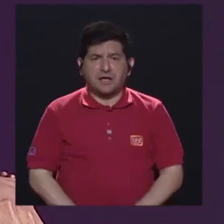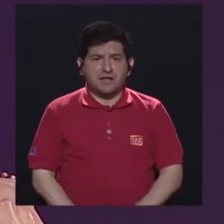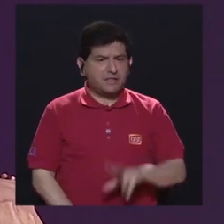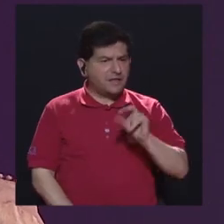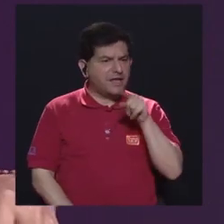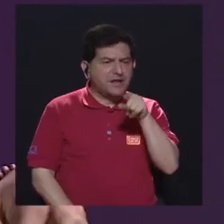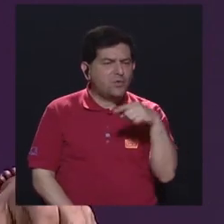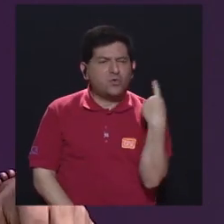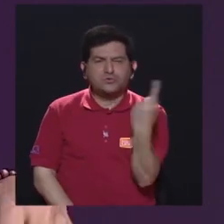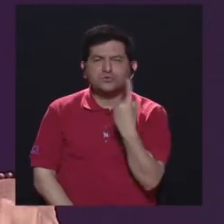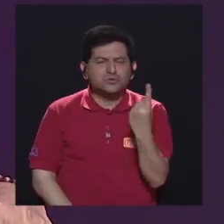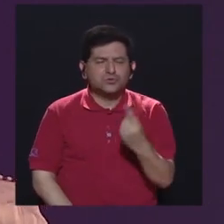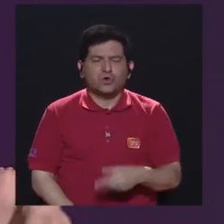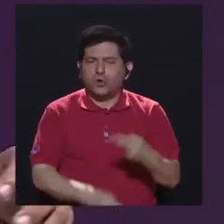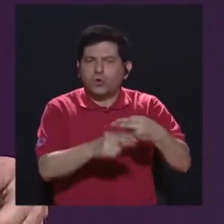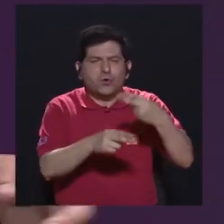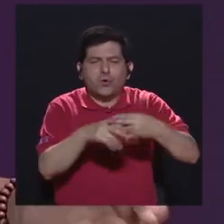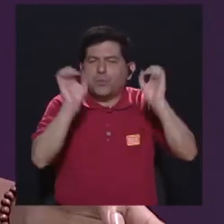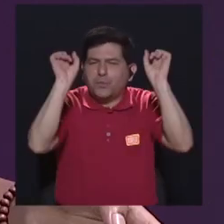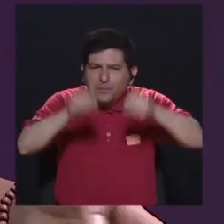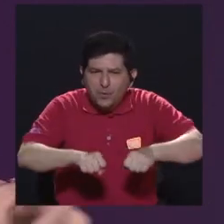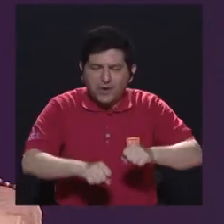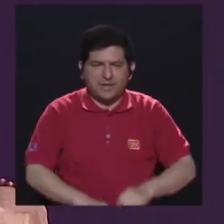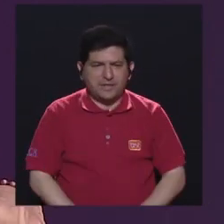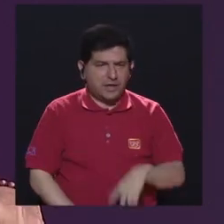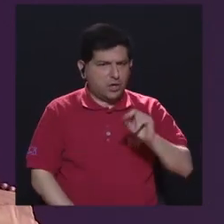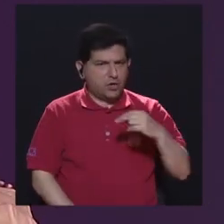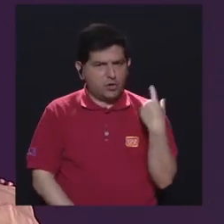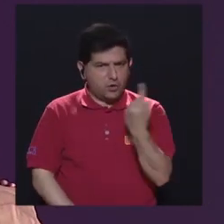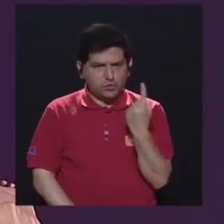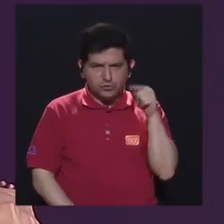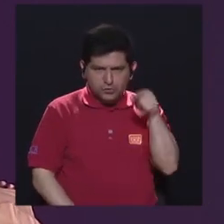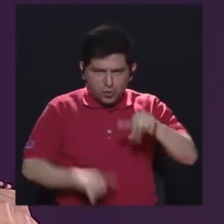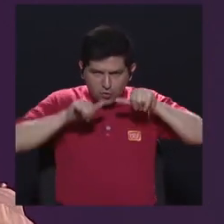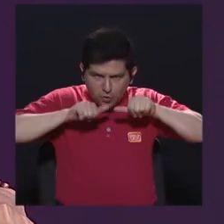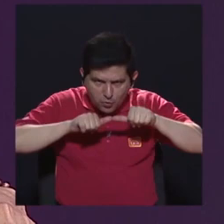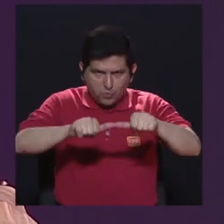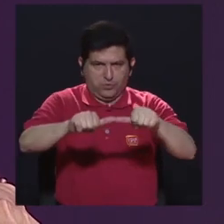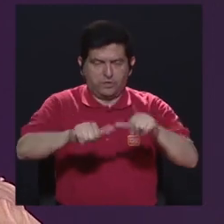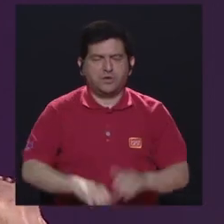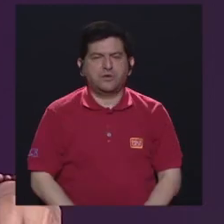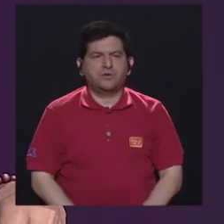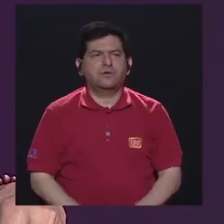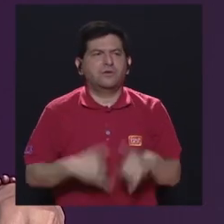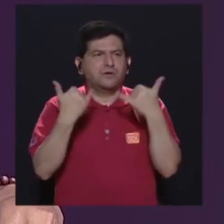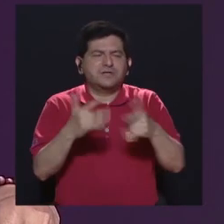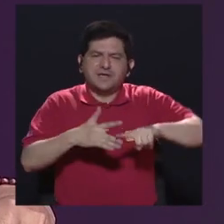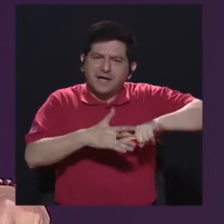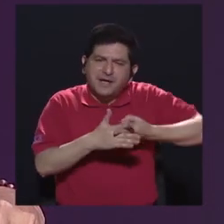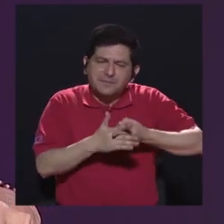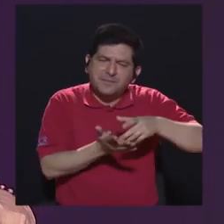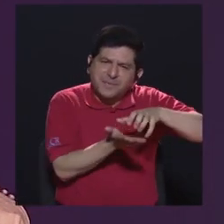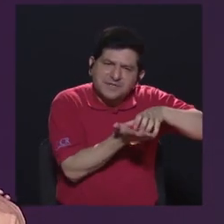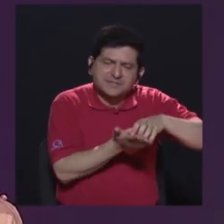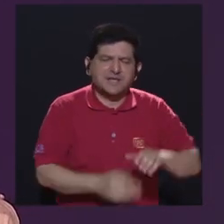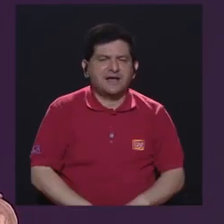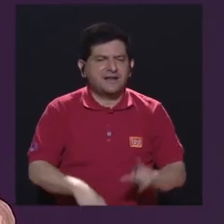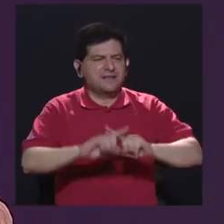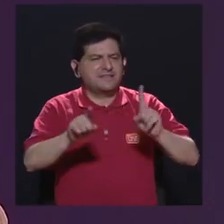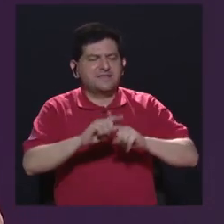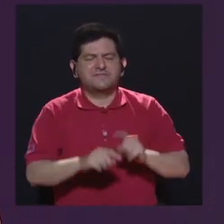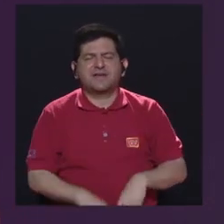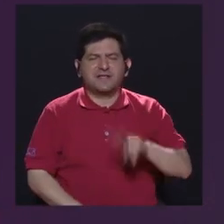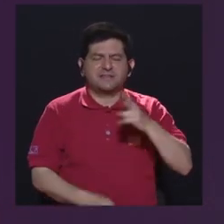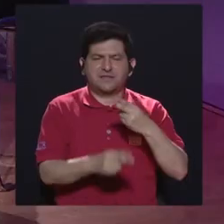residan en ese binomio, o que residan pero no permanentemente, digamos. Claro, y es también para empezar ya a cuestionarse los binomios en